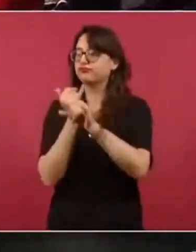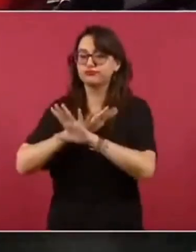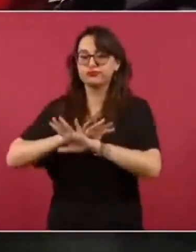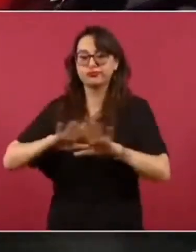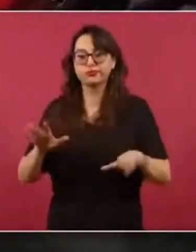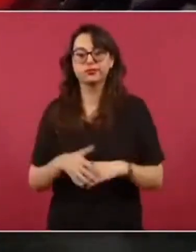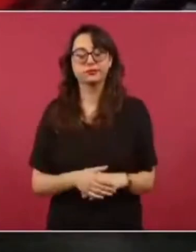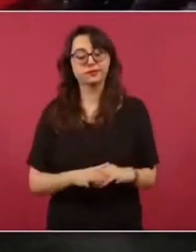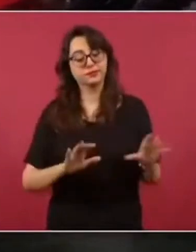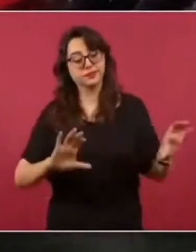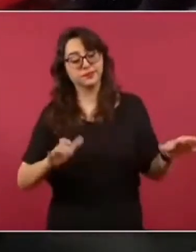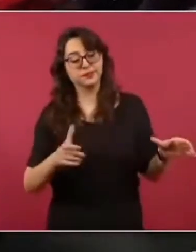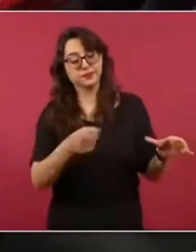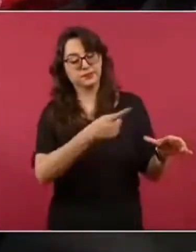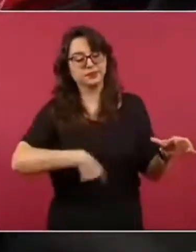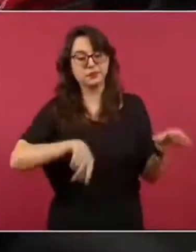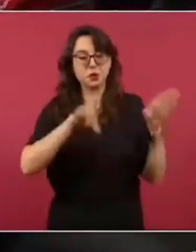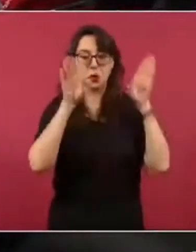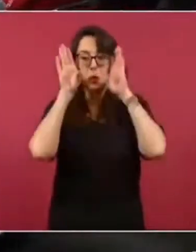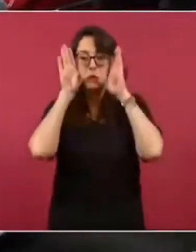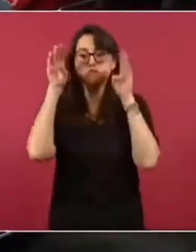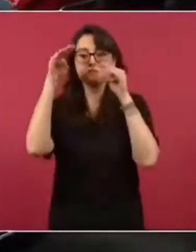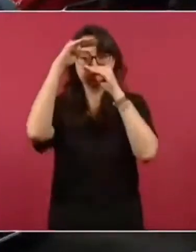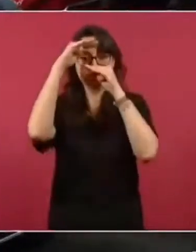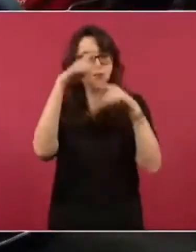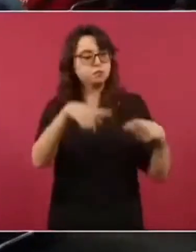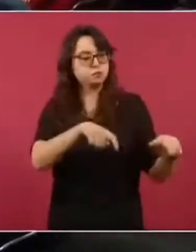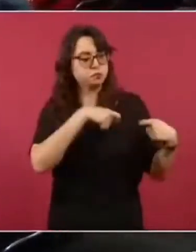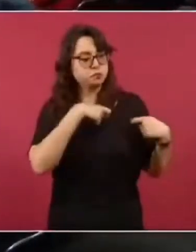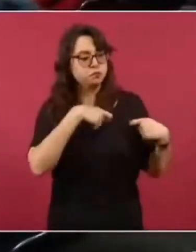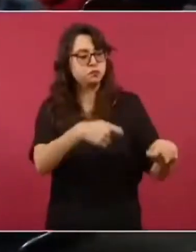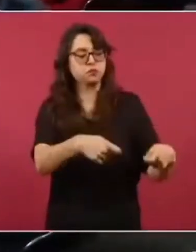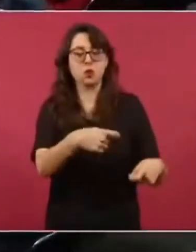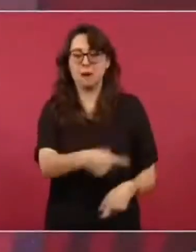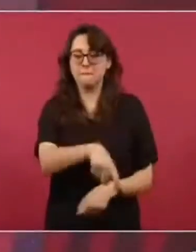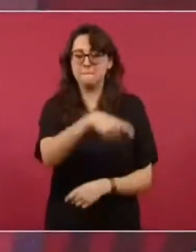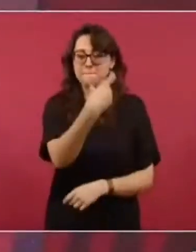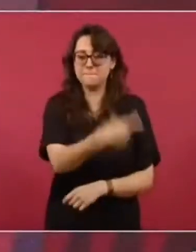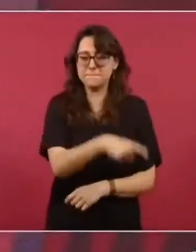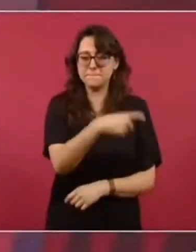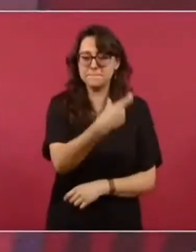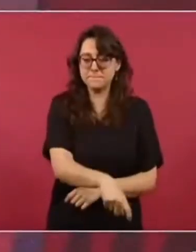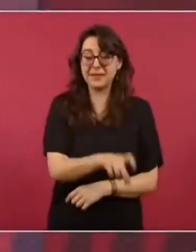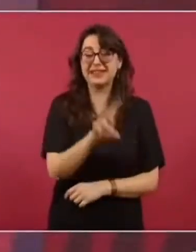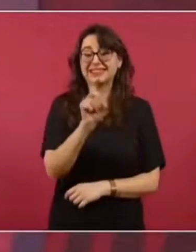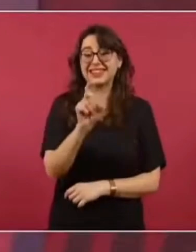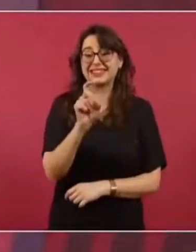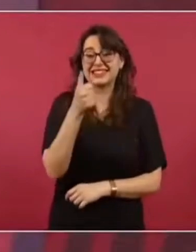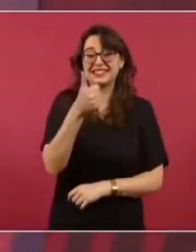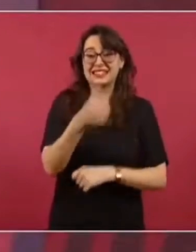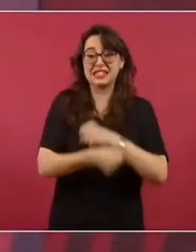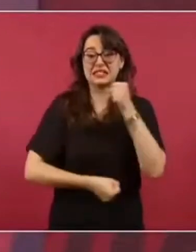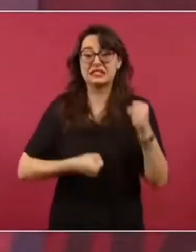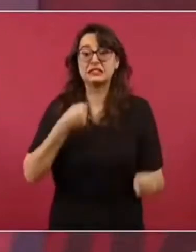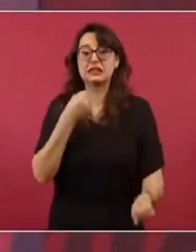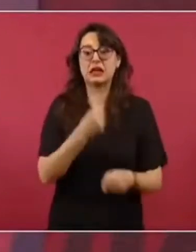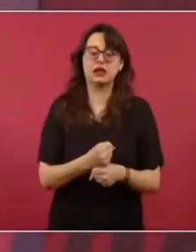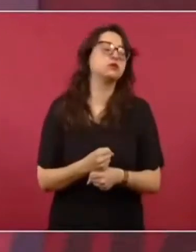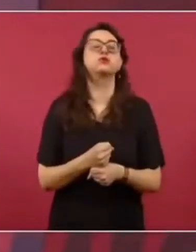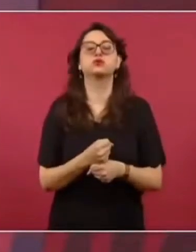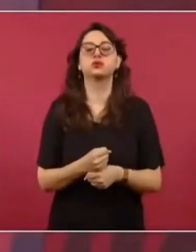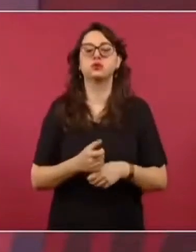la oligarquía, hizo su labor en 36 años, en los últimos